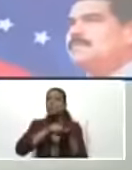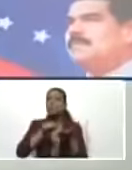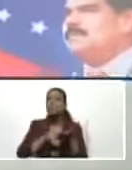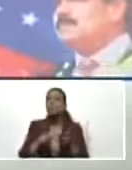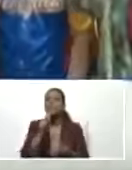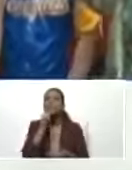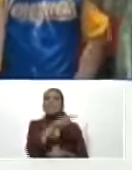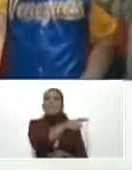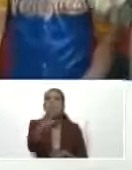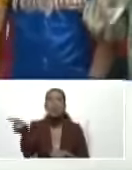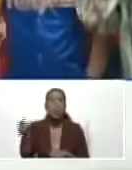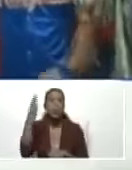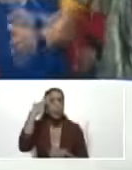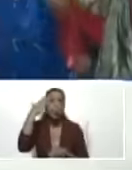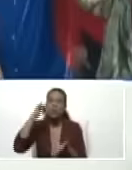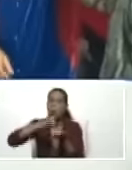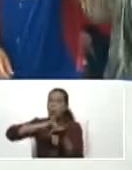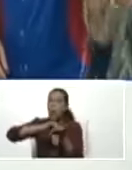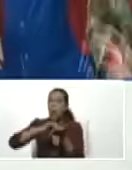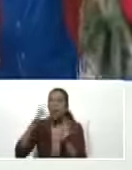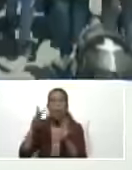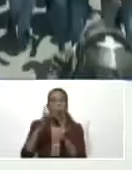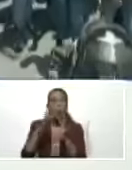¿Quiénes de ustedes no siguen mis cuentas?